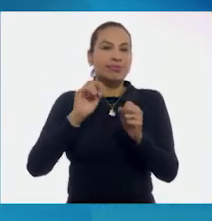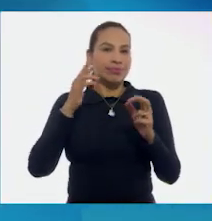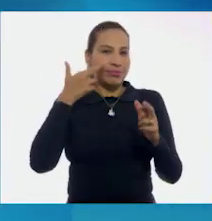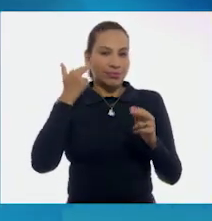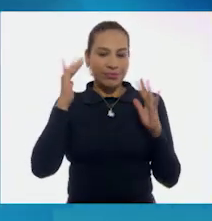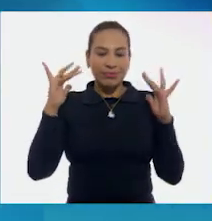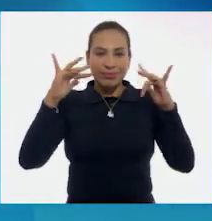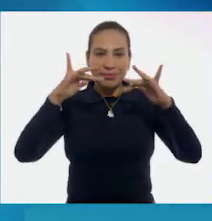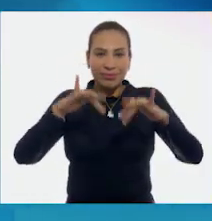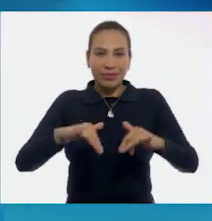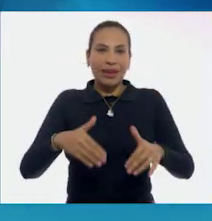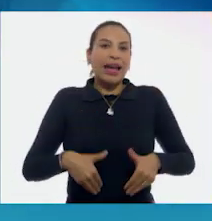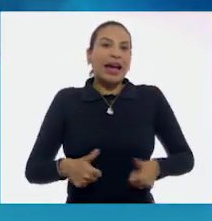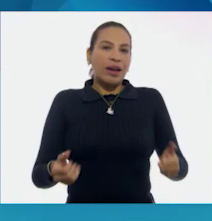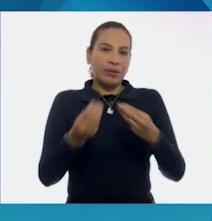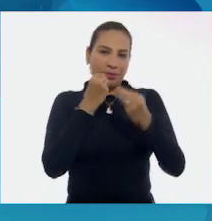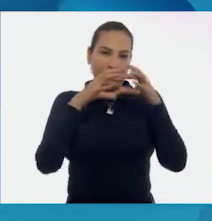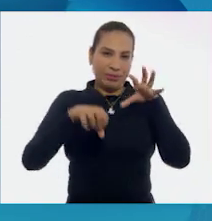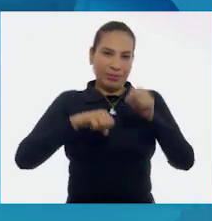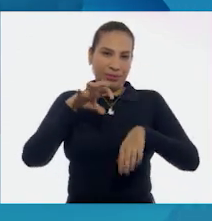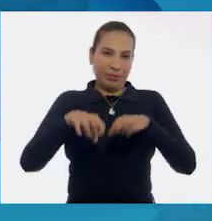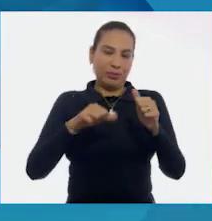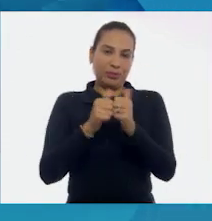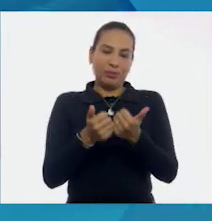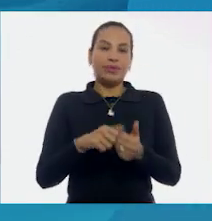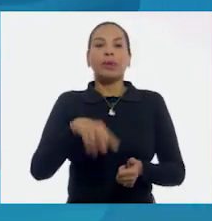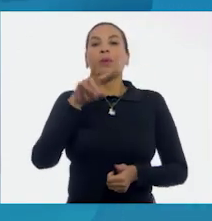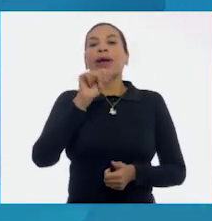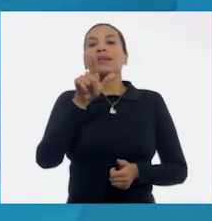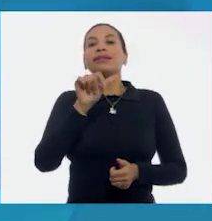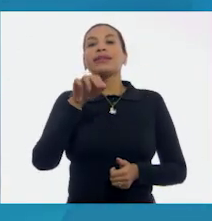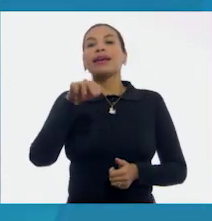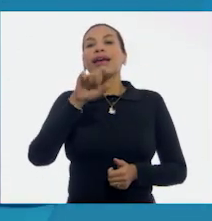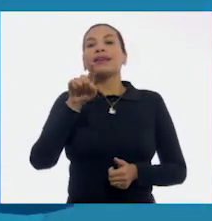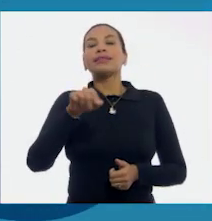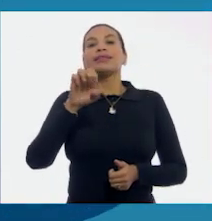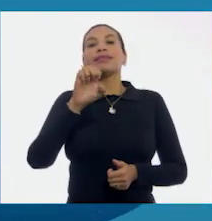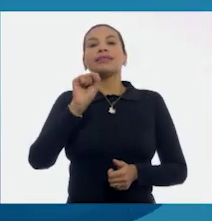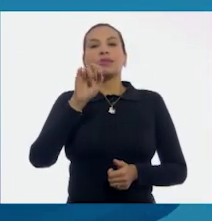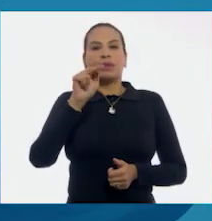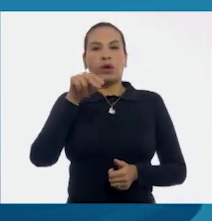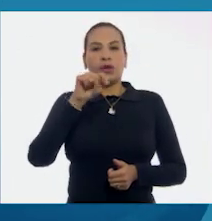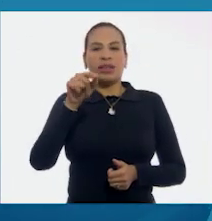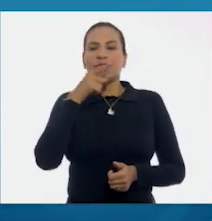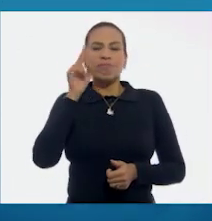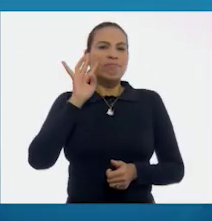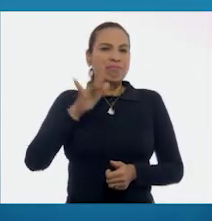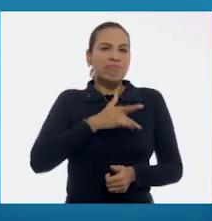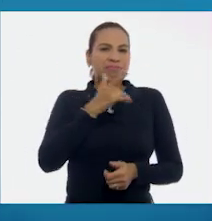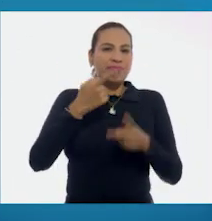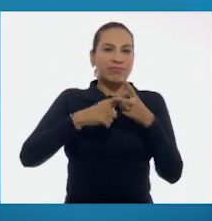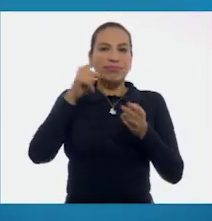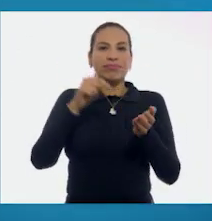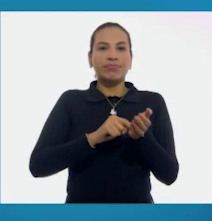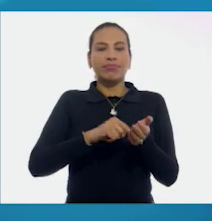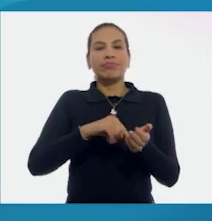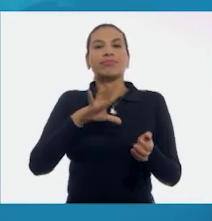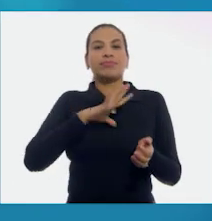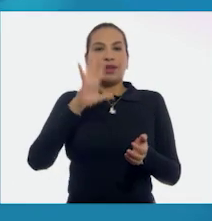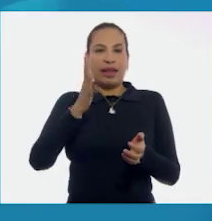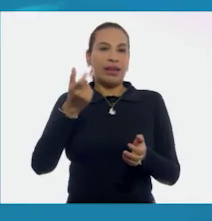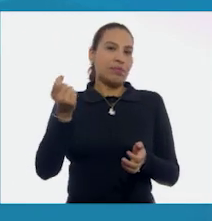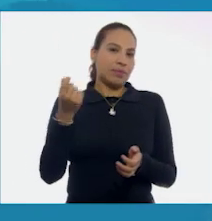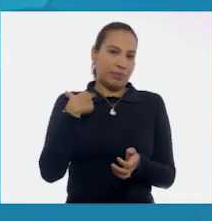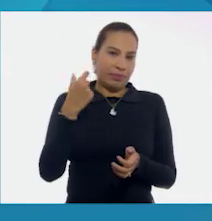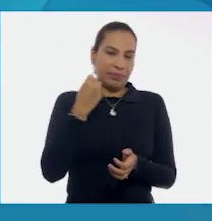que seguían hambrientas. Vázquez de Espinosa calcula que además de las 1000 que allá habían